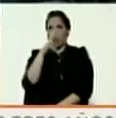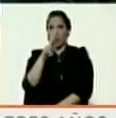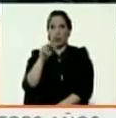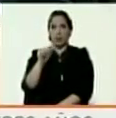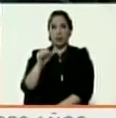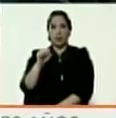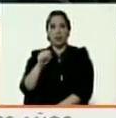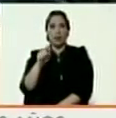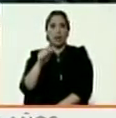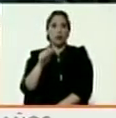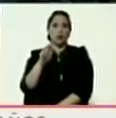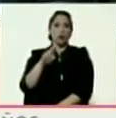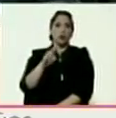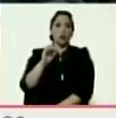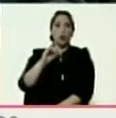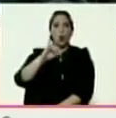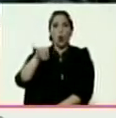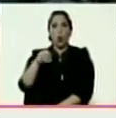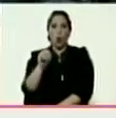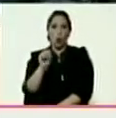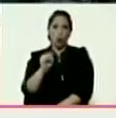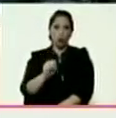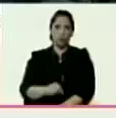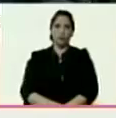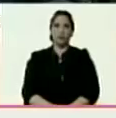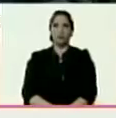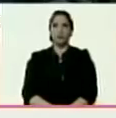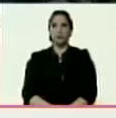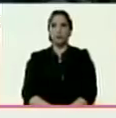Los Rastrojos.